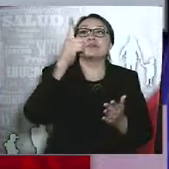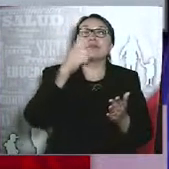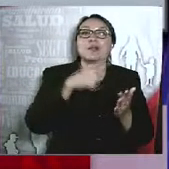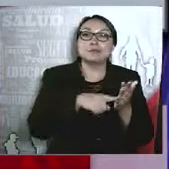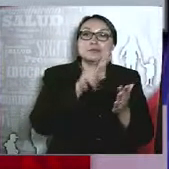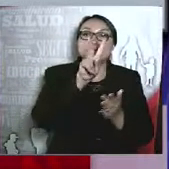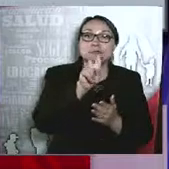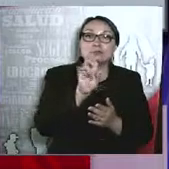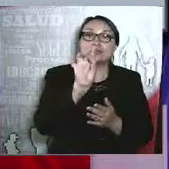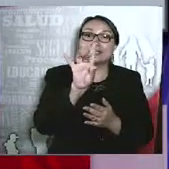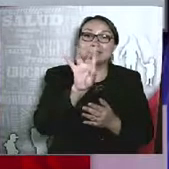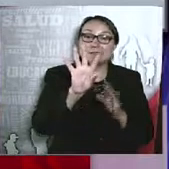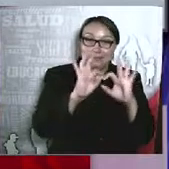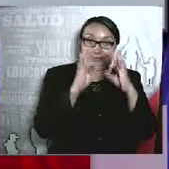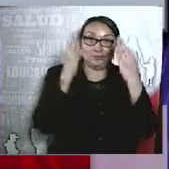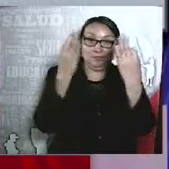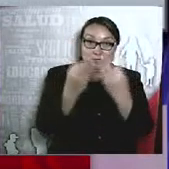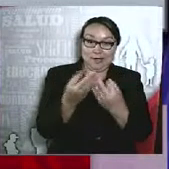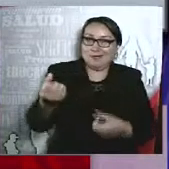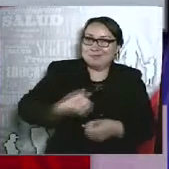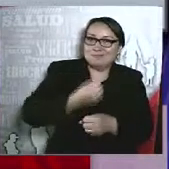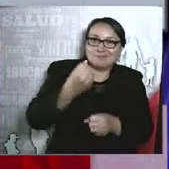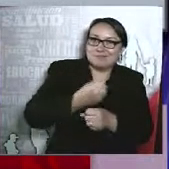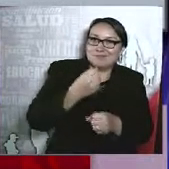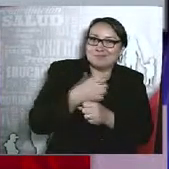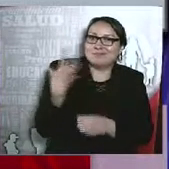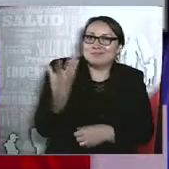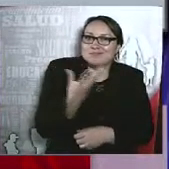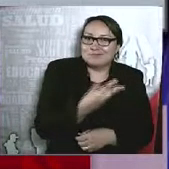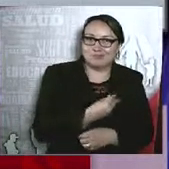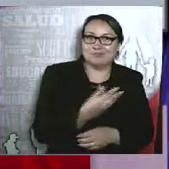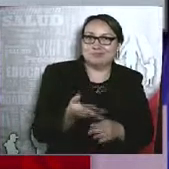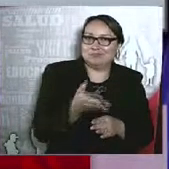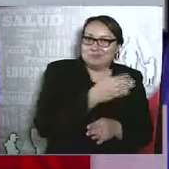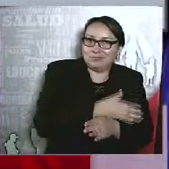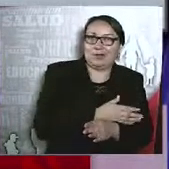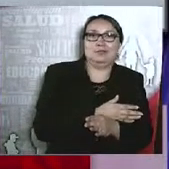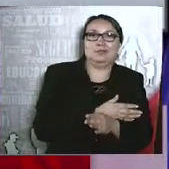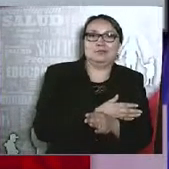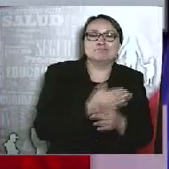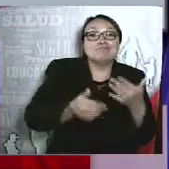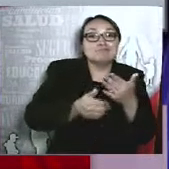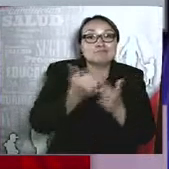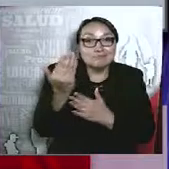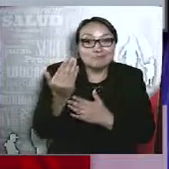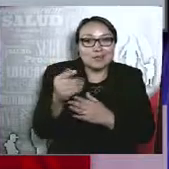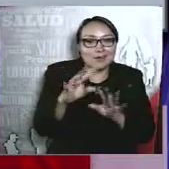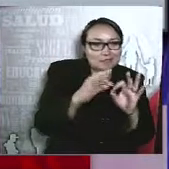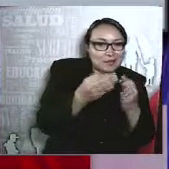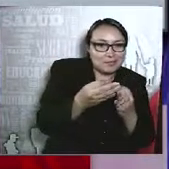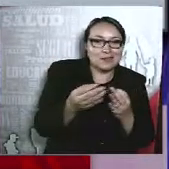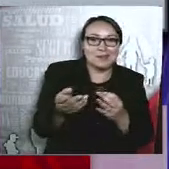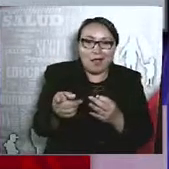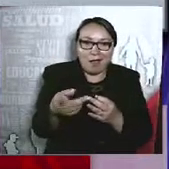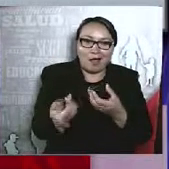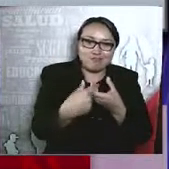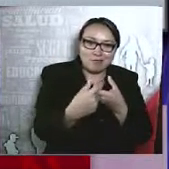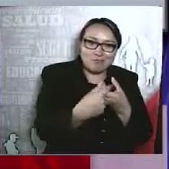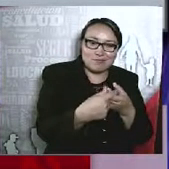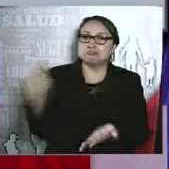1.715 familiares a trabajar directamente con nosotros, y el 38% de la población empezó a vincular a su familia dentro de este proceso